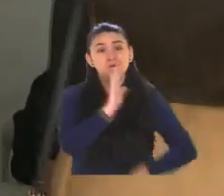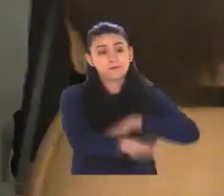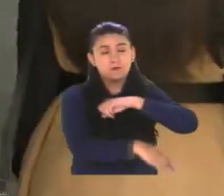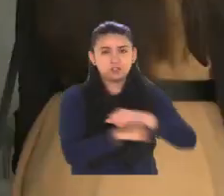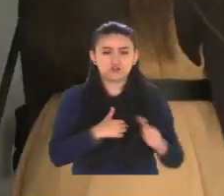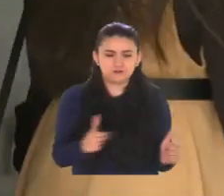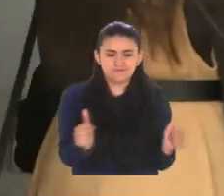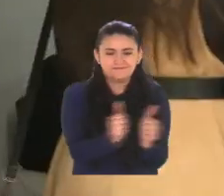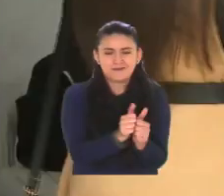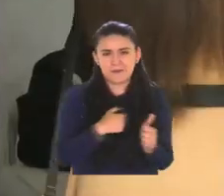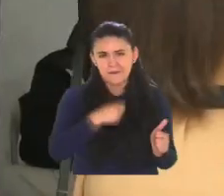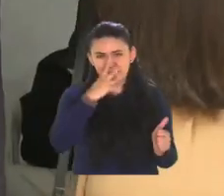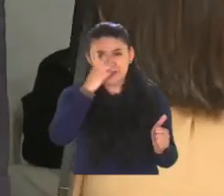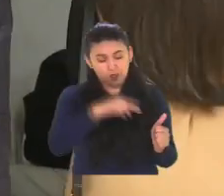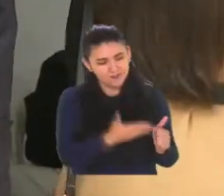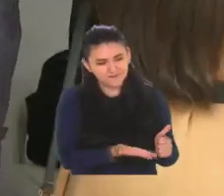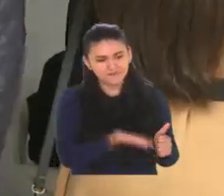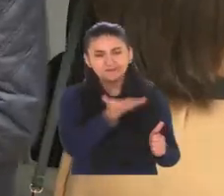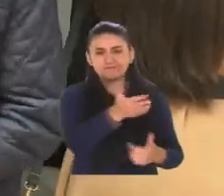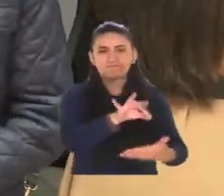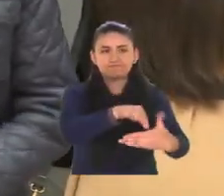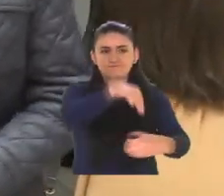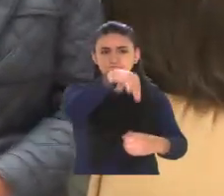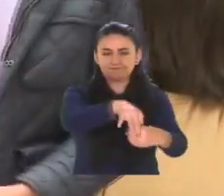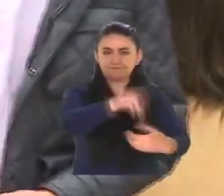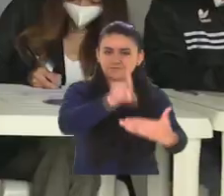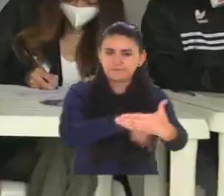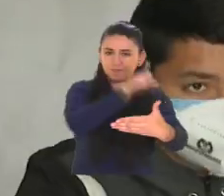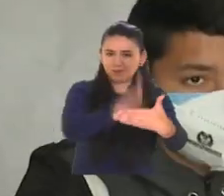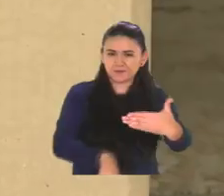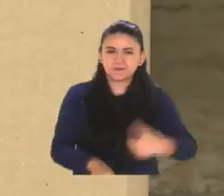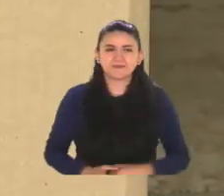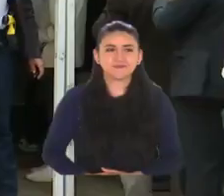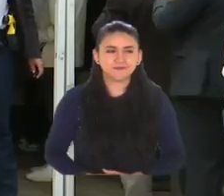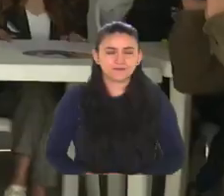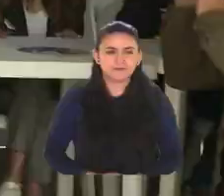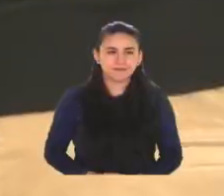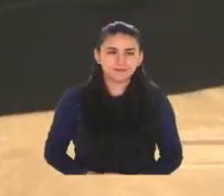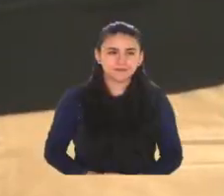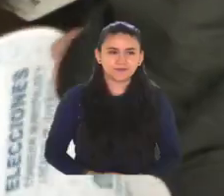acompañó a alejandro su hijo a depositar su voto en las urnas